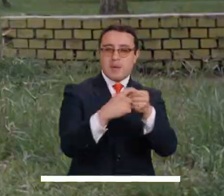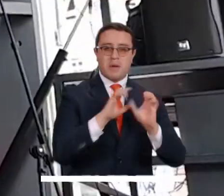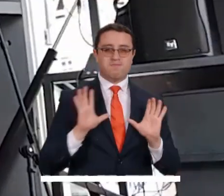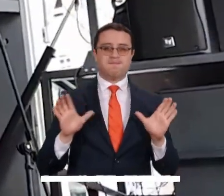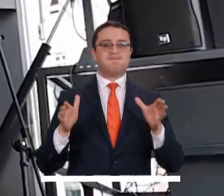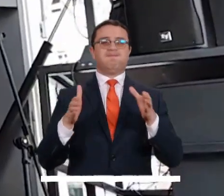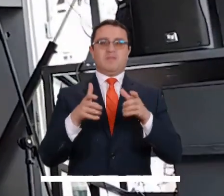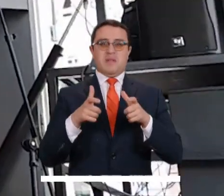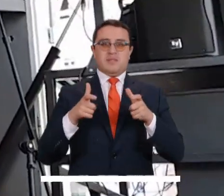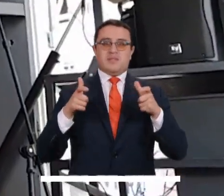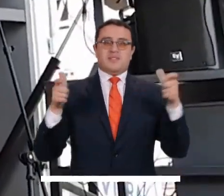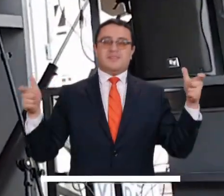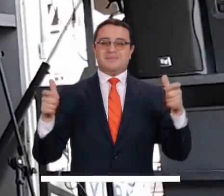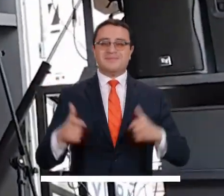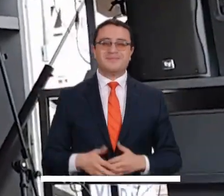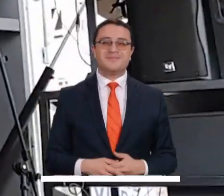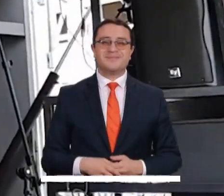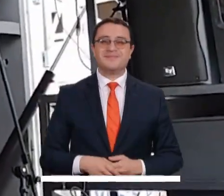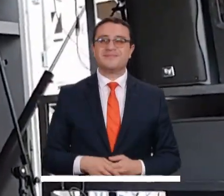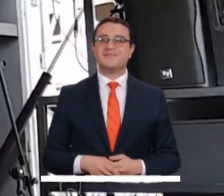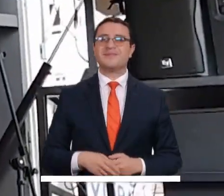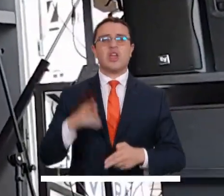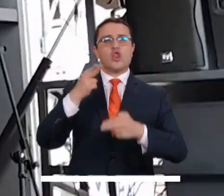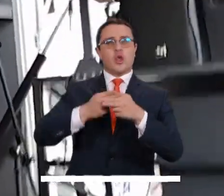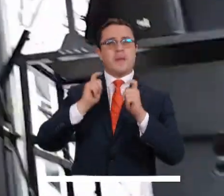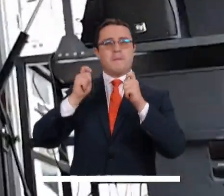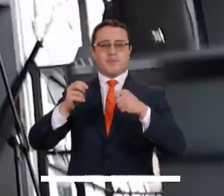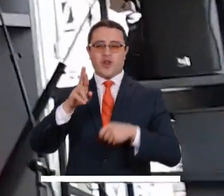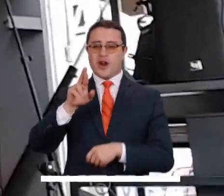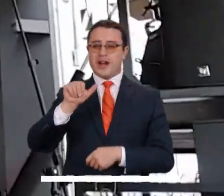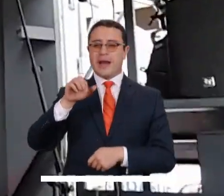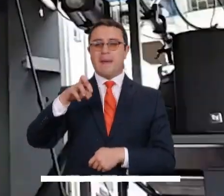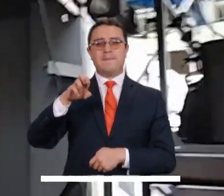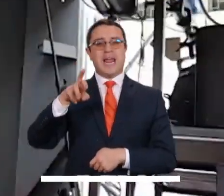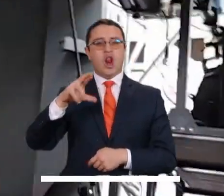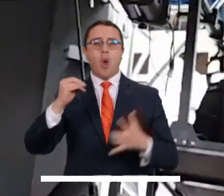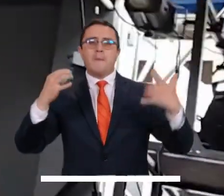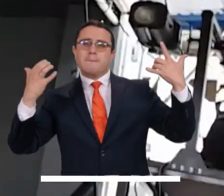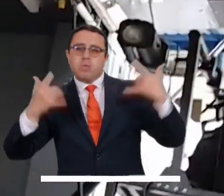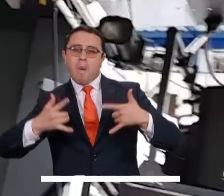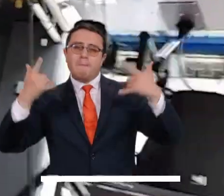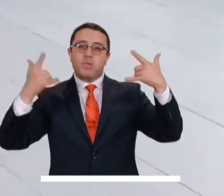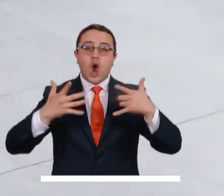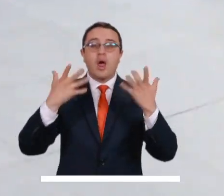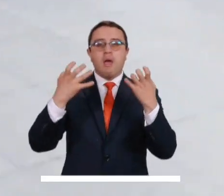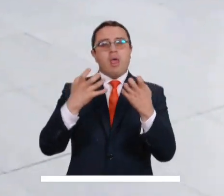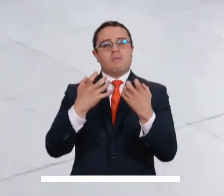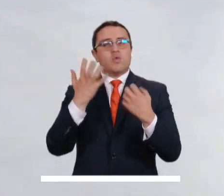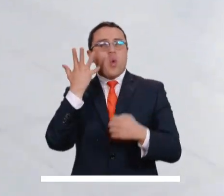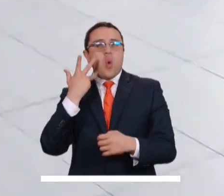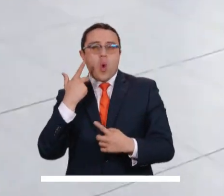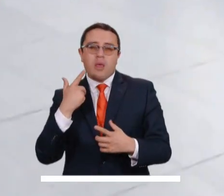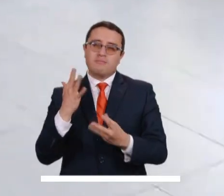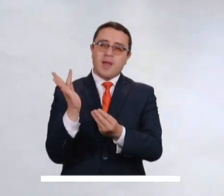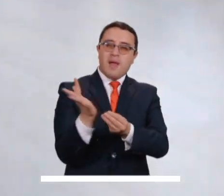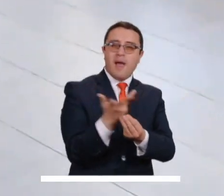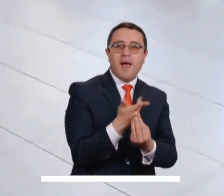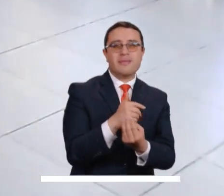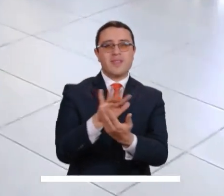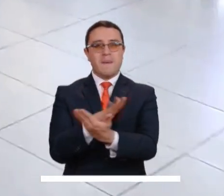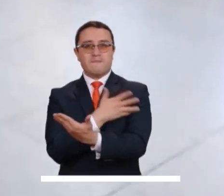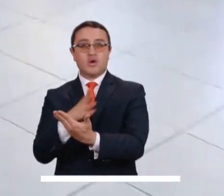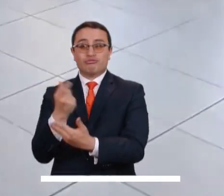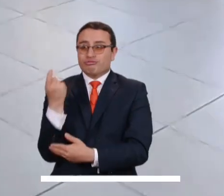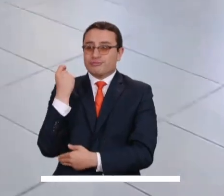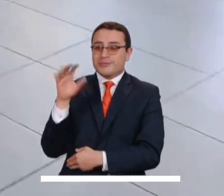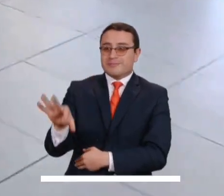colectivo. Ellos, los llamados raperos, esperan que cada día aumente el amor por el arte y la música en una ciudad que acaba de ser